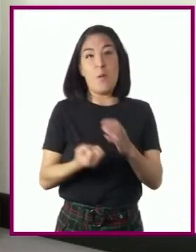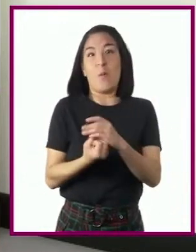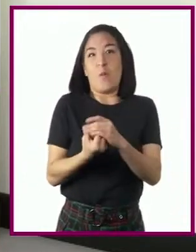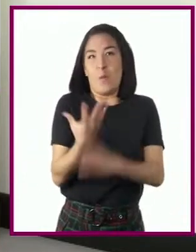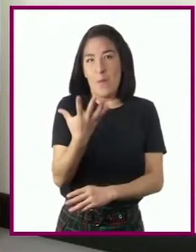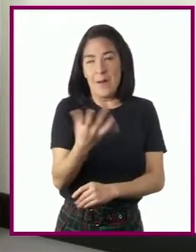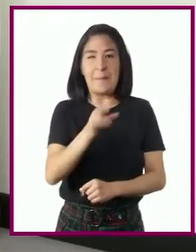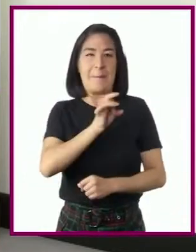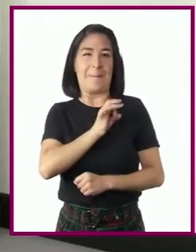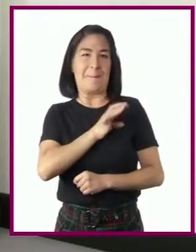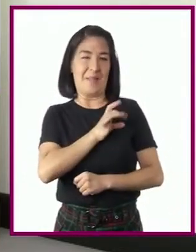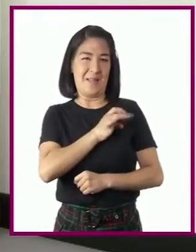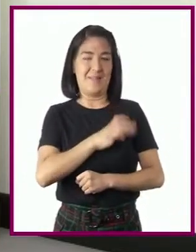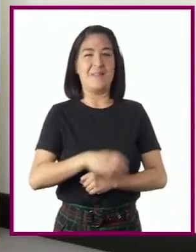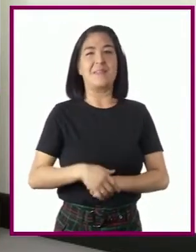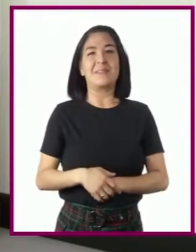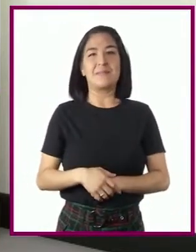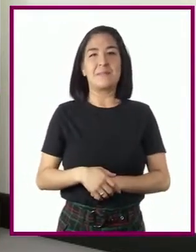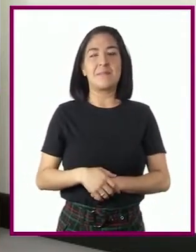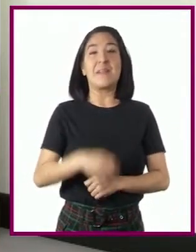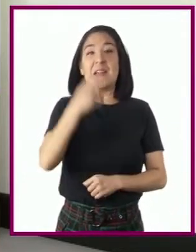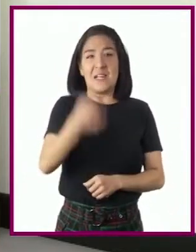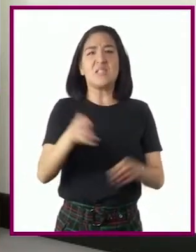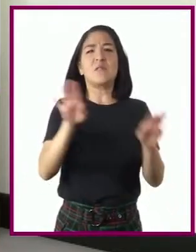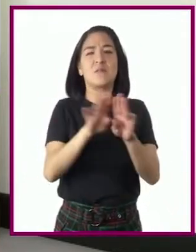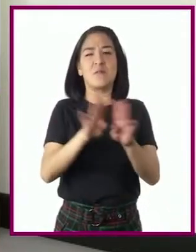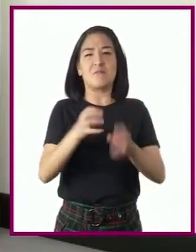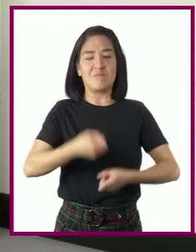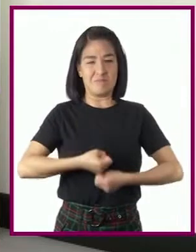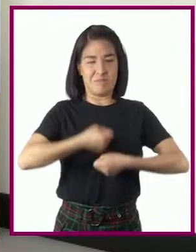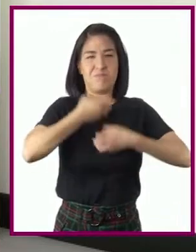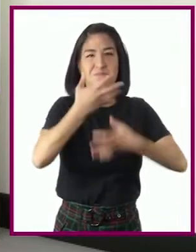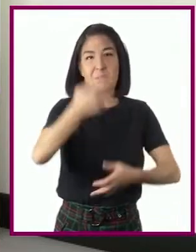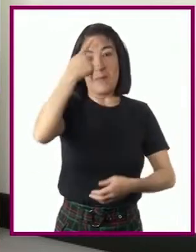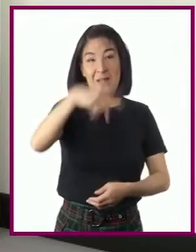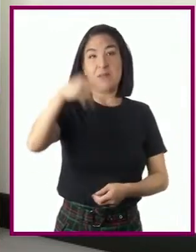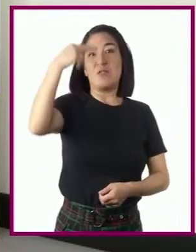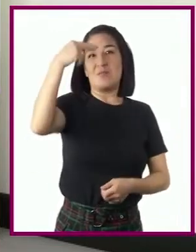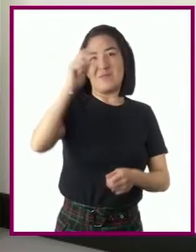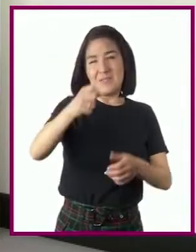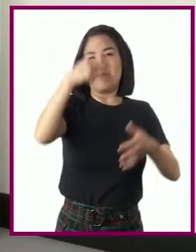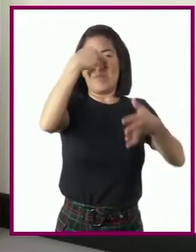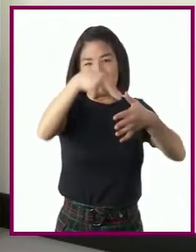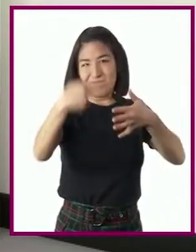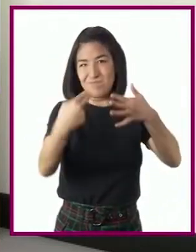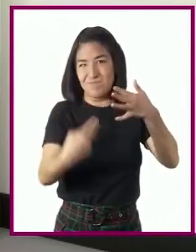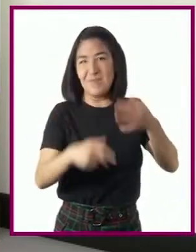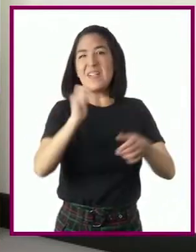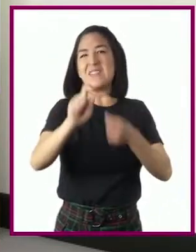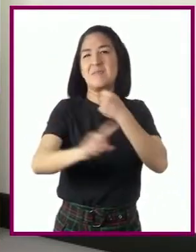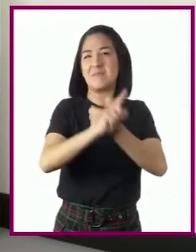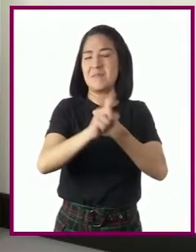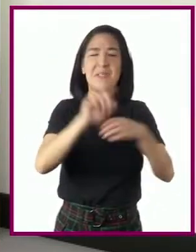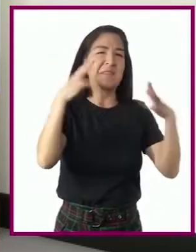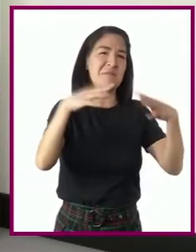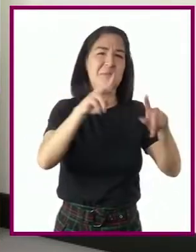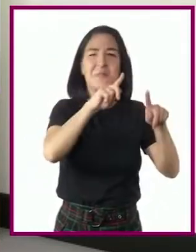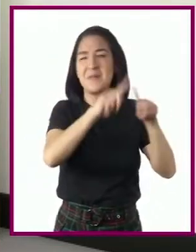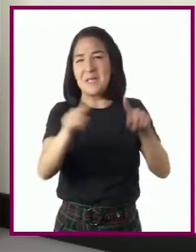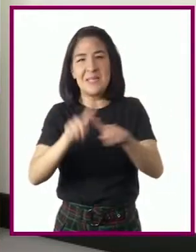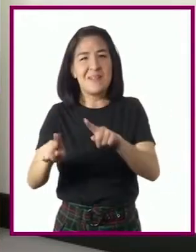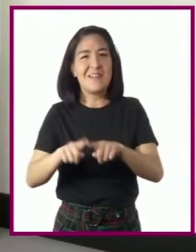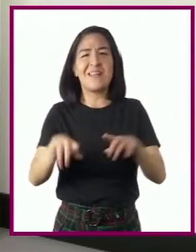miedo. En realidad, las expresiones que podemos usar para nombrar la situación son muy diversas y seguramente